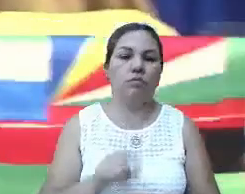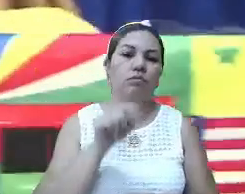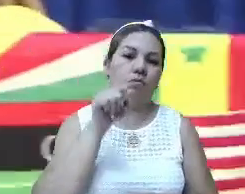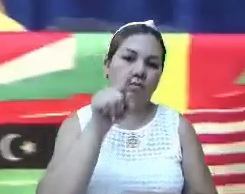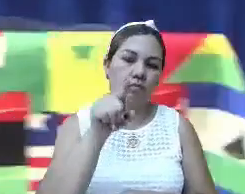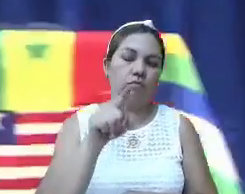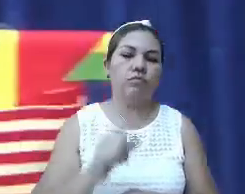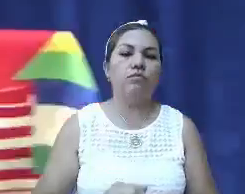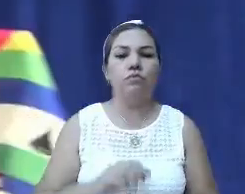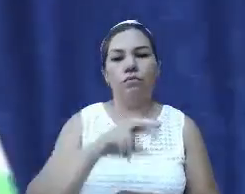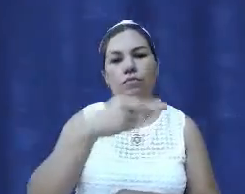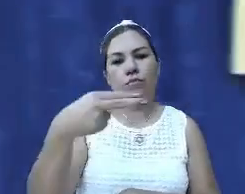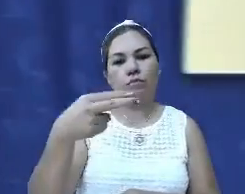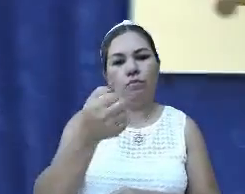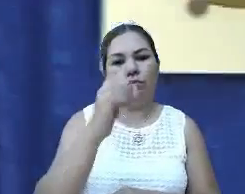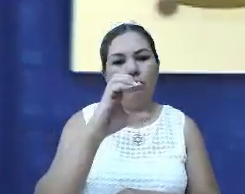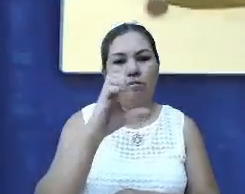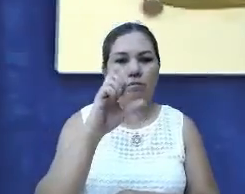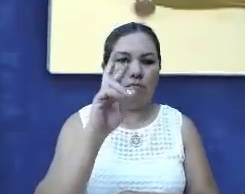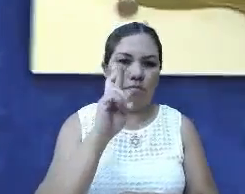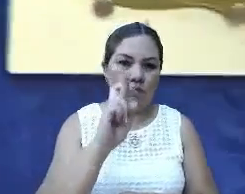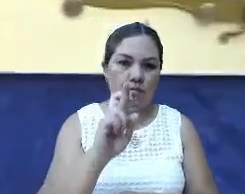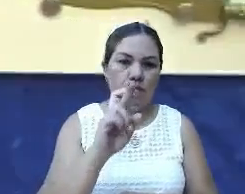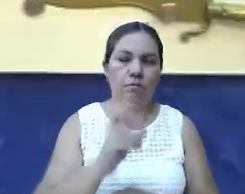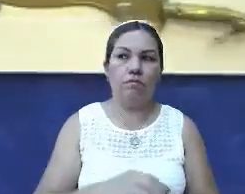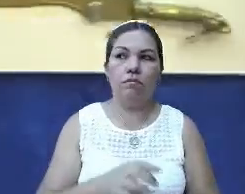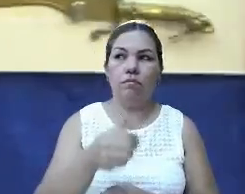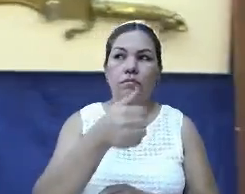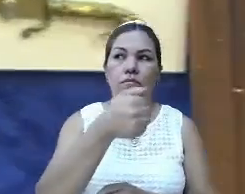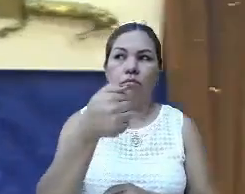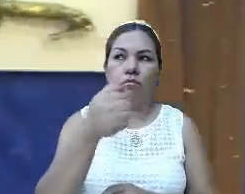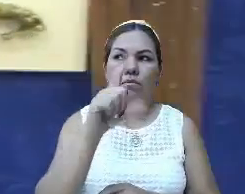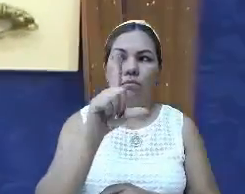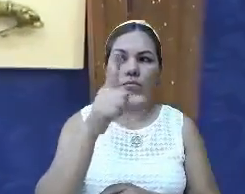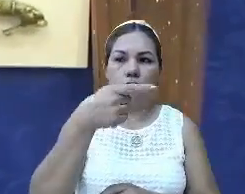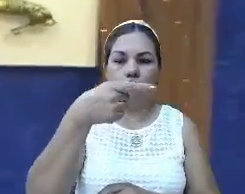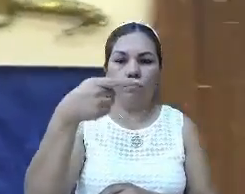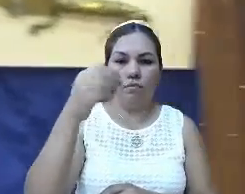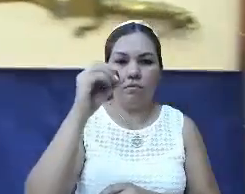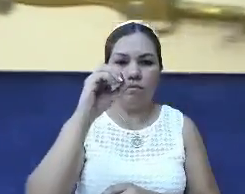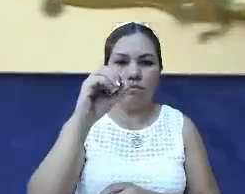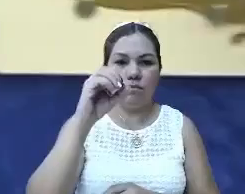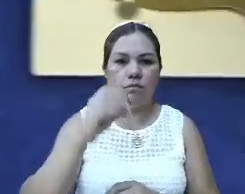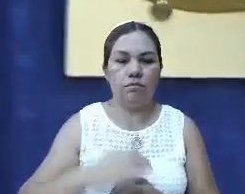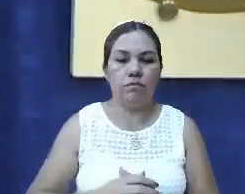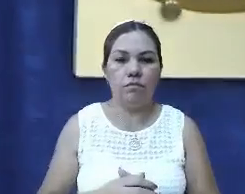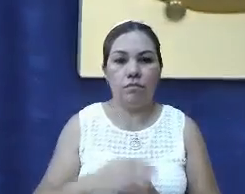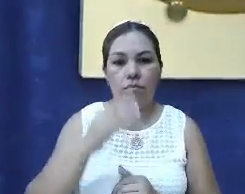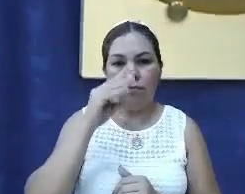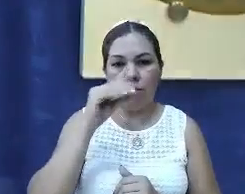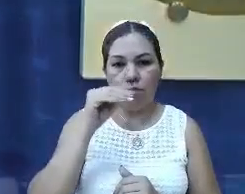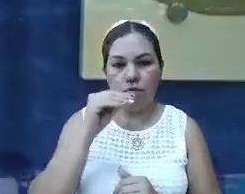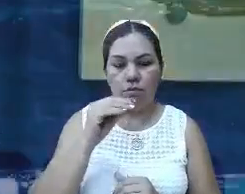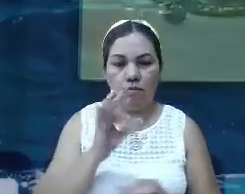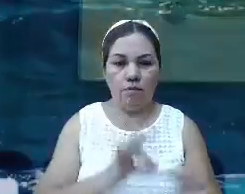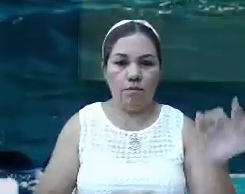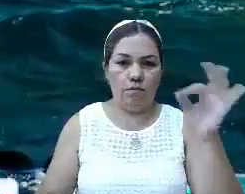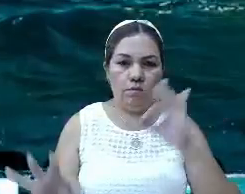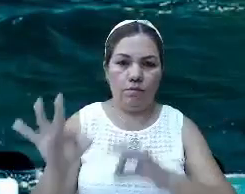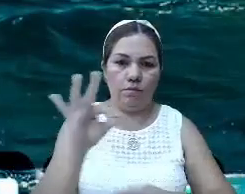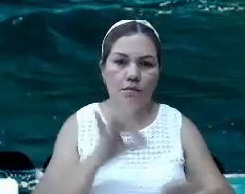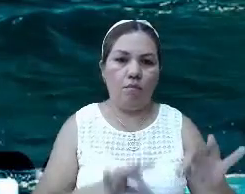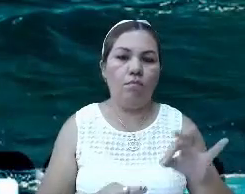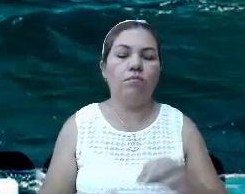Quiero que coloques ahí el intro. Vamos a mostrar. Vamos a estar hablando, preparando el